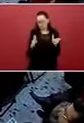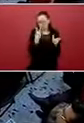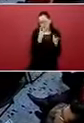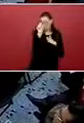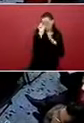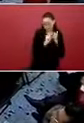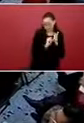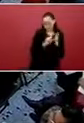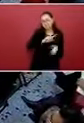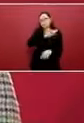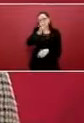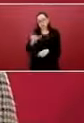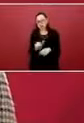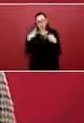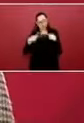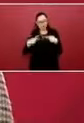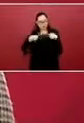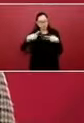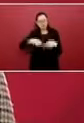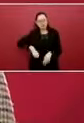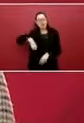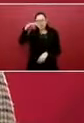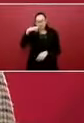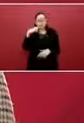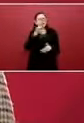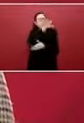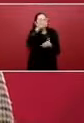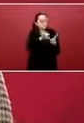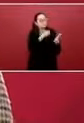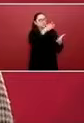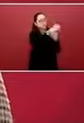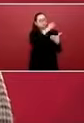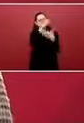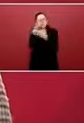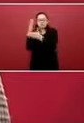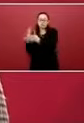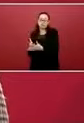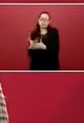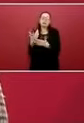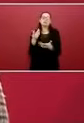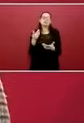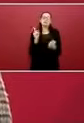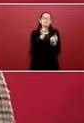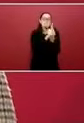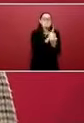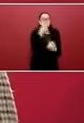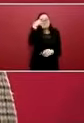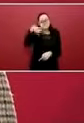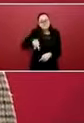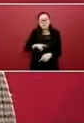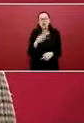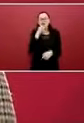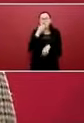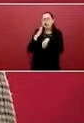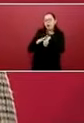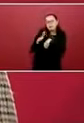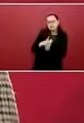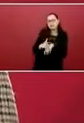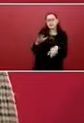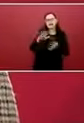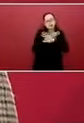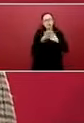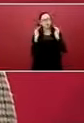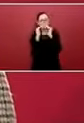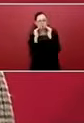a informar una serie de datos. Por ejemplo, si cambió de domicilio, actualizarnos sus datos. Si hay un adulto mayor